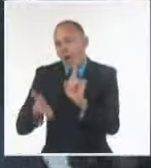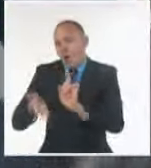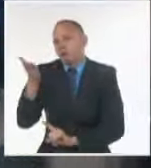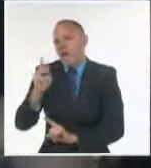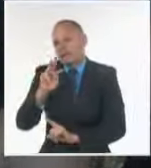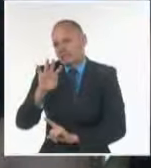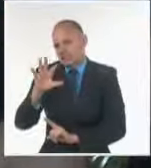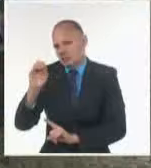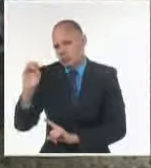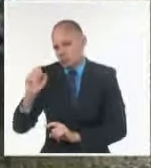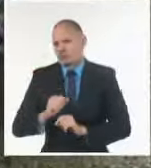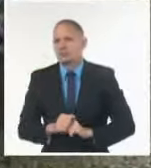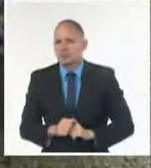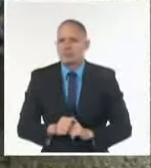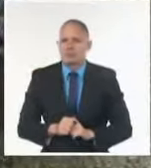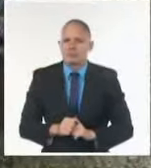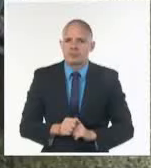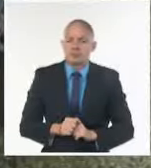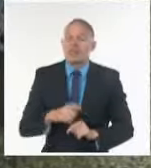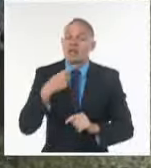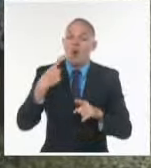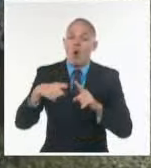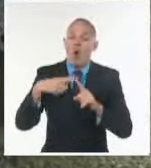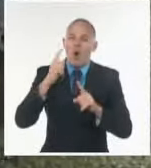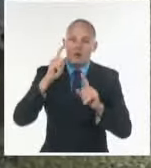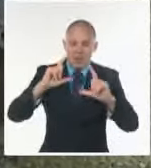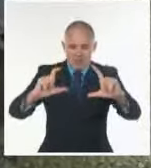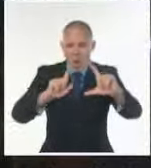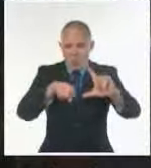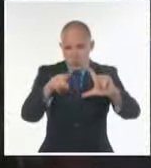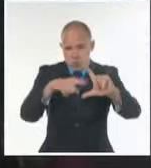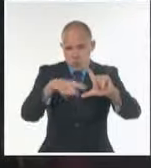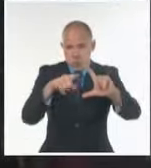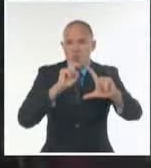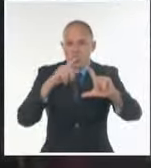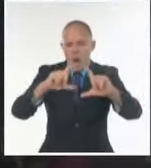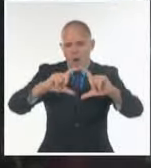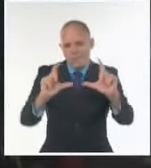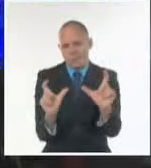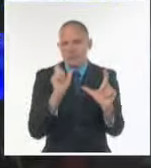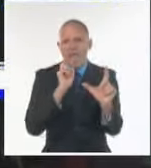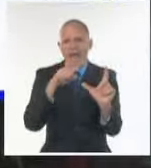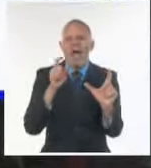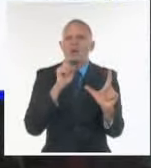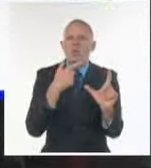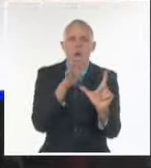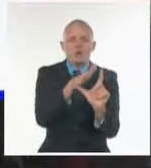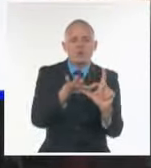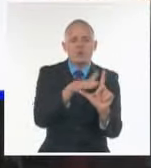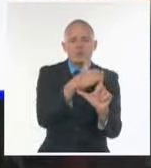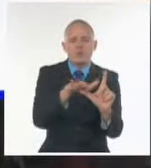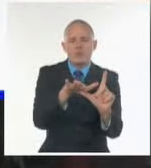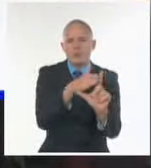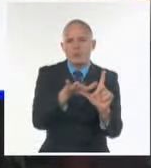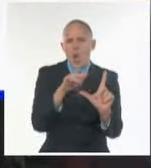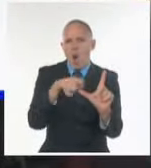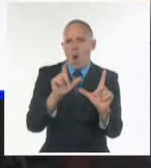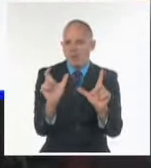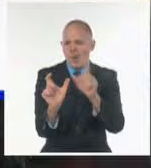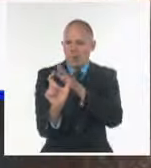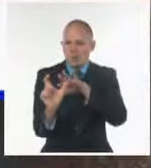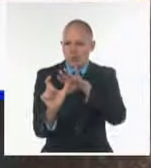generación. En la turbina se está trabajando en la línea de eje, donde se le está haciendo una inspección a toda la